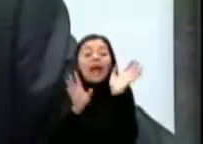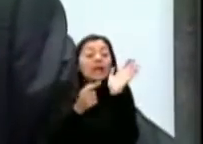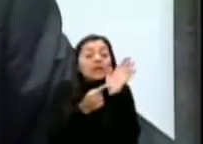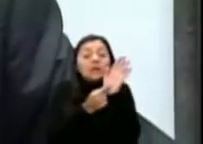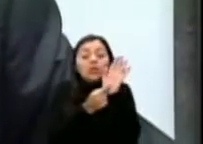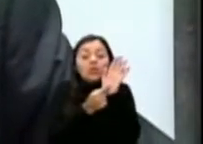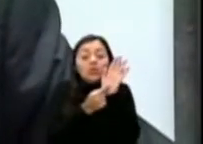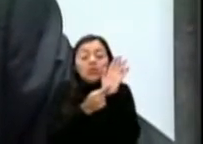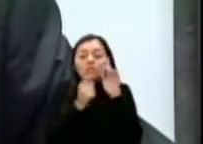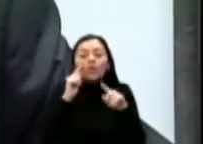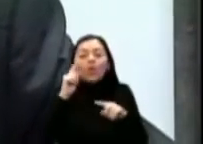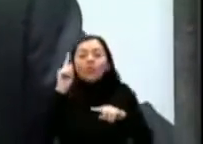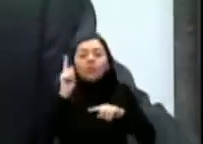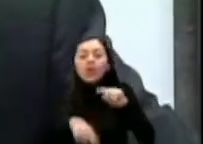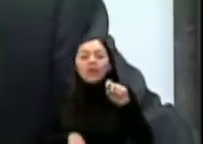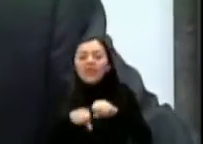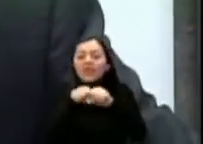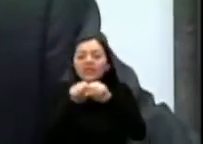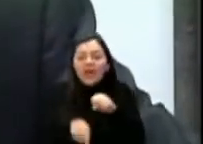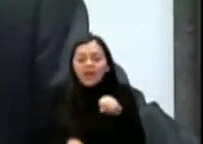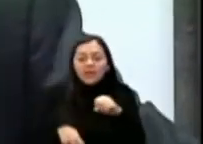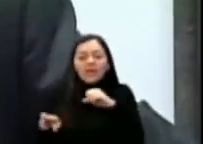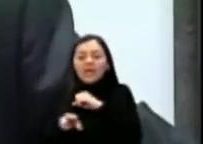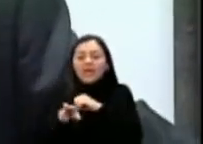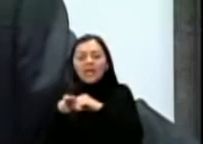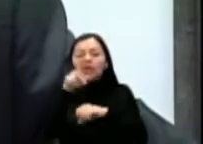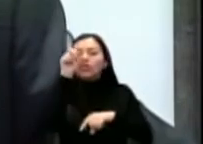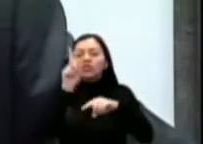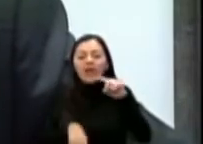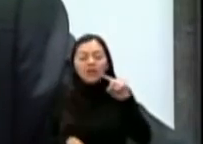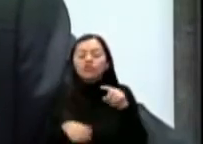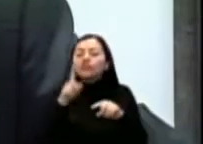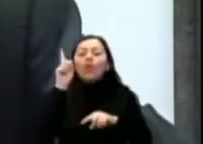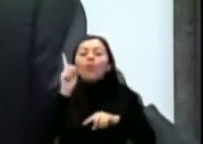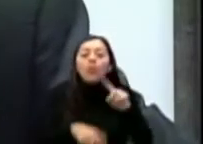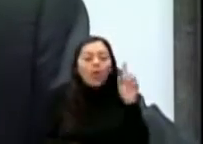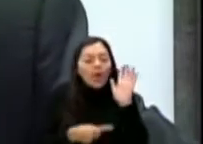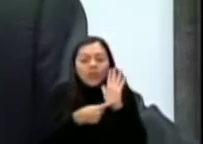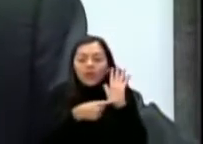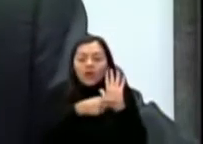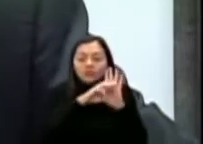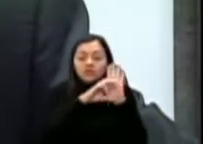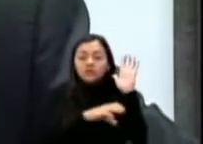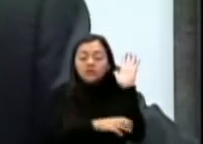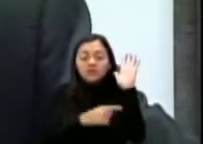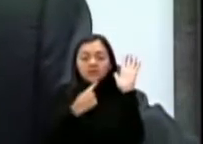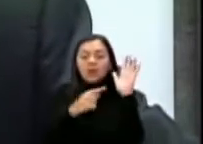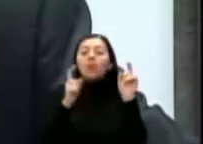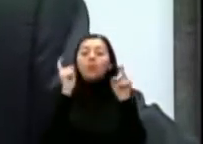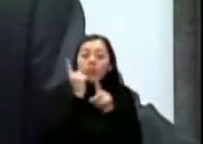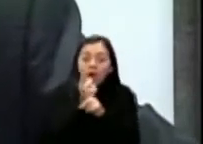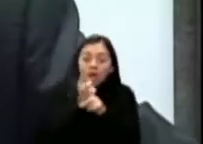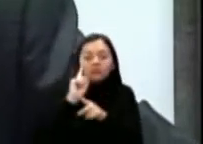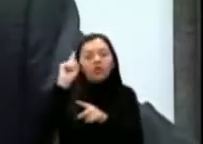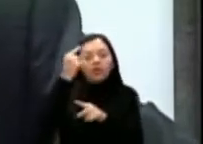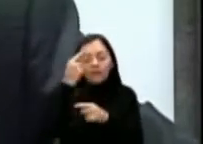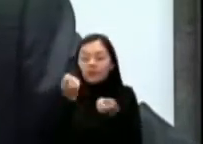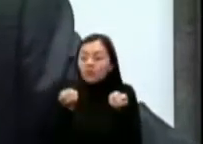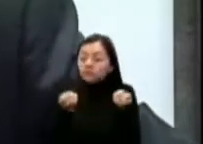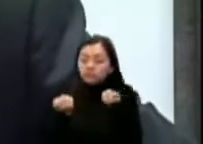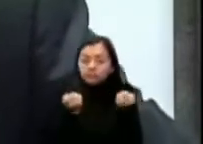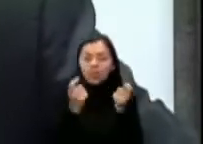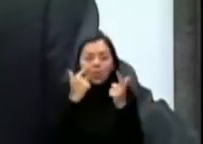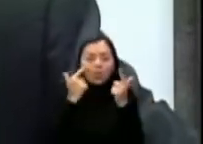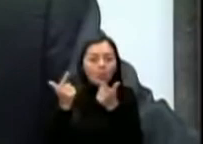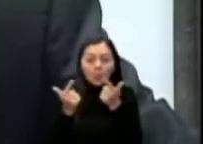permite afectar fuentes de agua no se permite prácticas ambientales que afecten o que contaminen las fuentes de agua